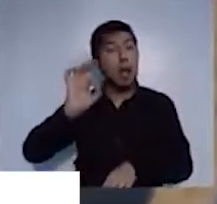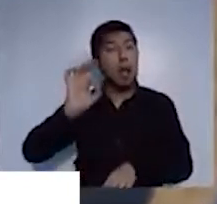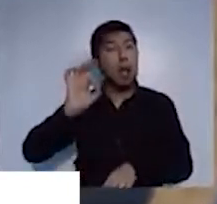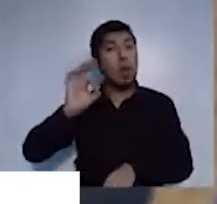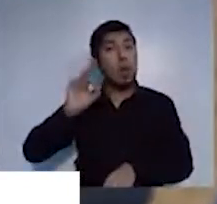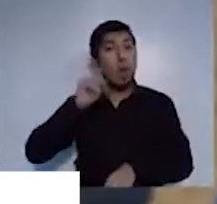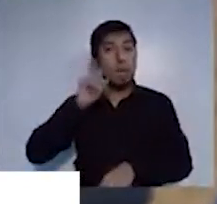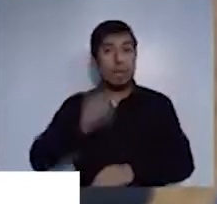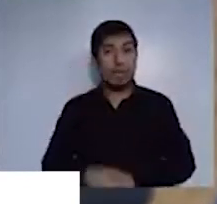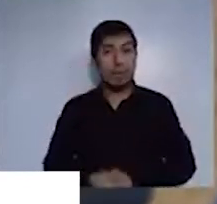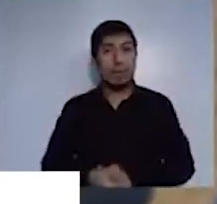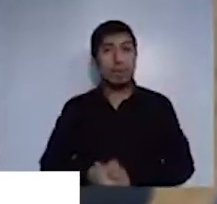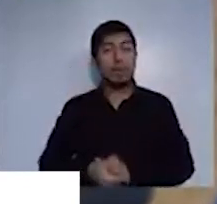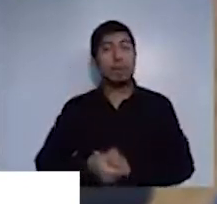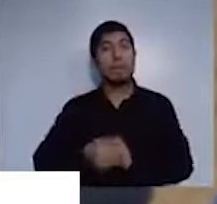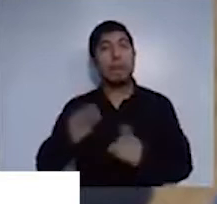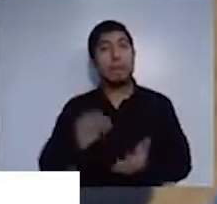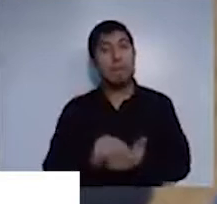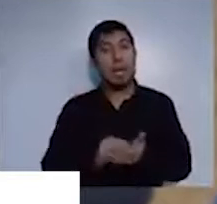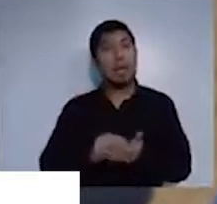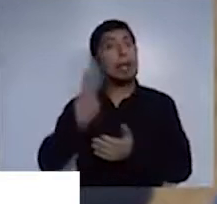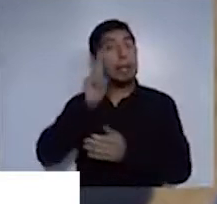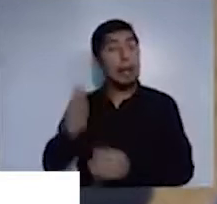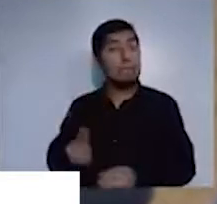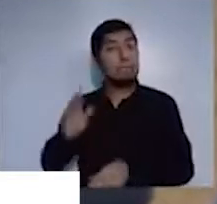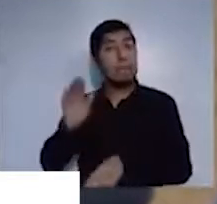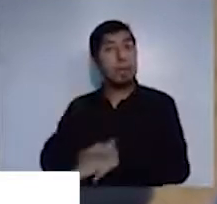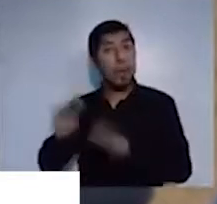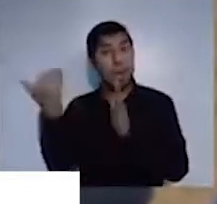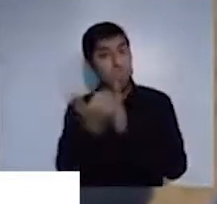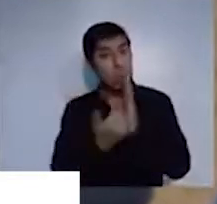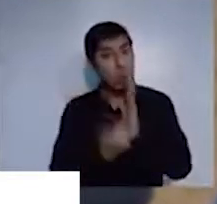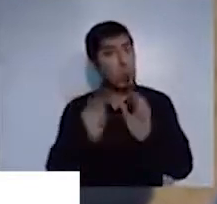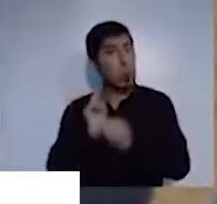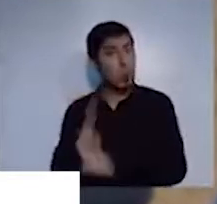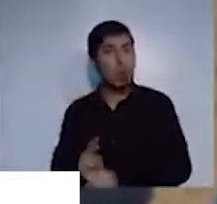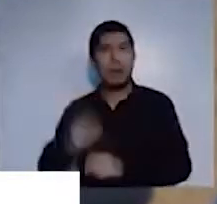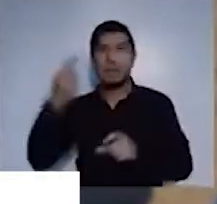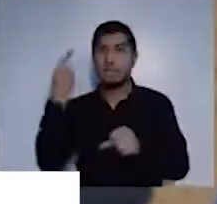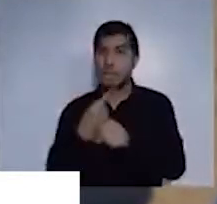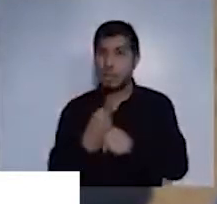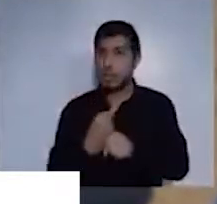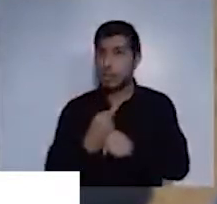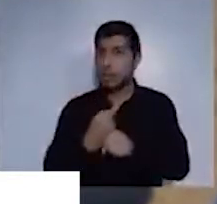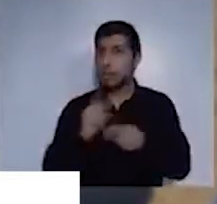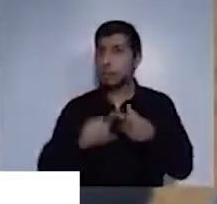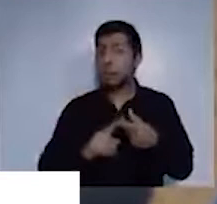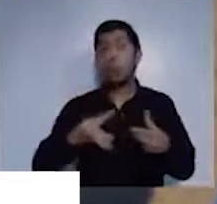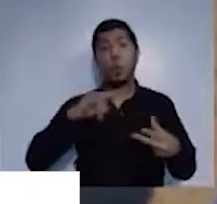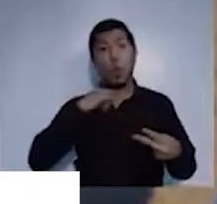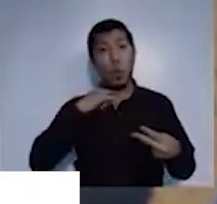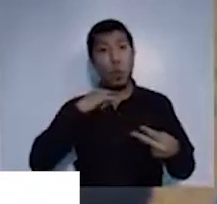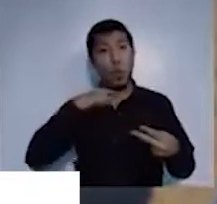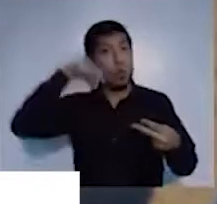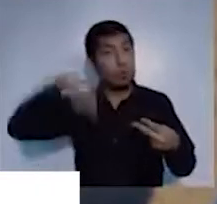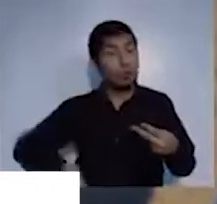de cumplimiento del protocolo de bioseguridad. La primera tiene que ver con San Salvador de Jujuy,